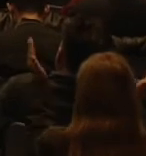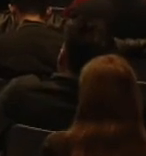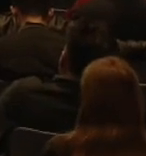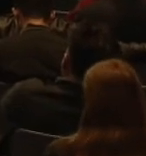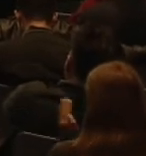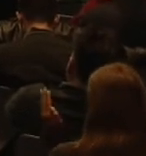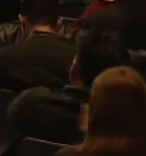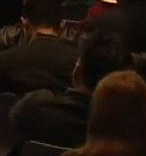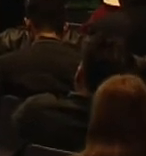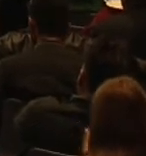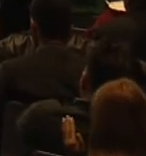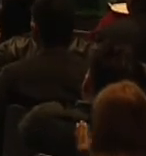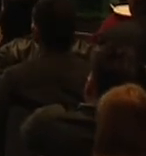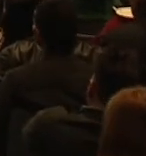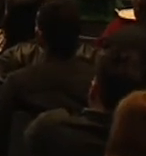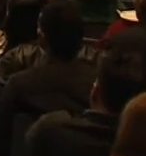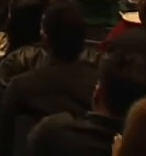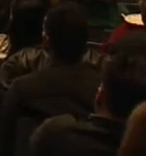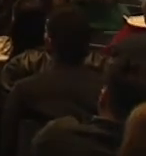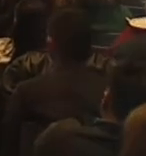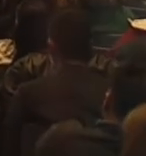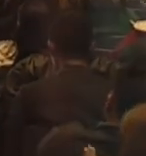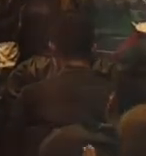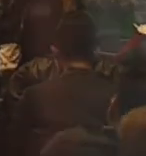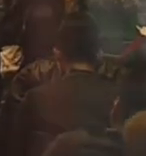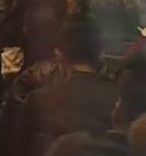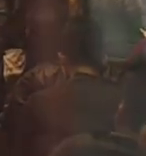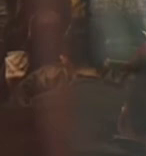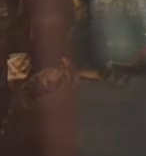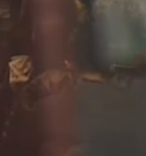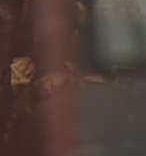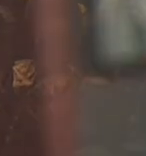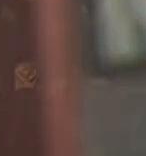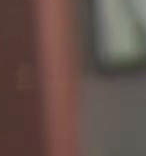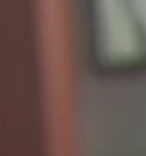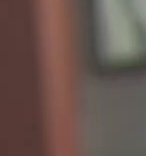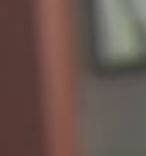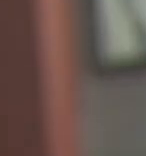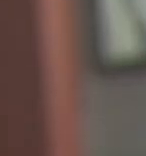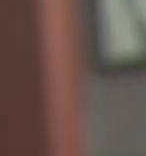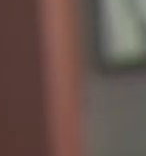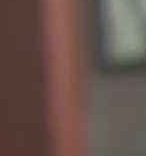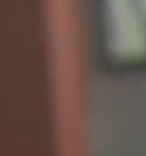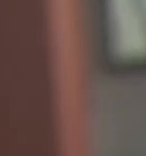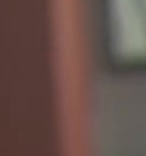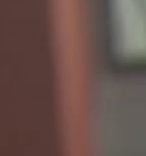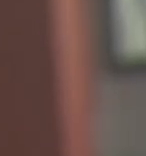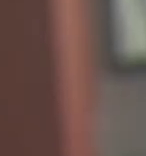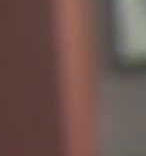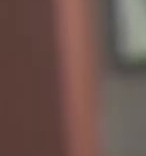Va subiendo la corriente con chinchorro y atarraya,